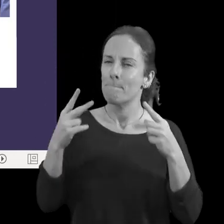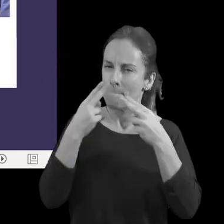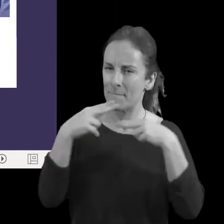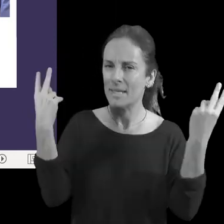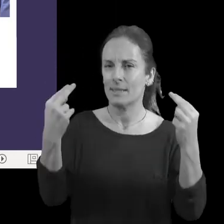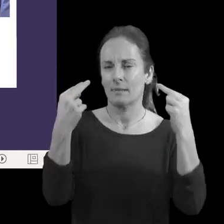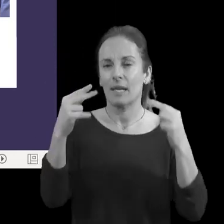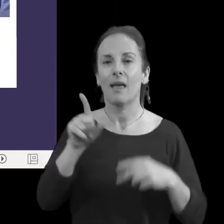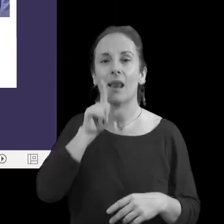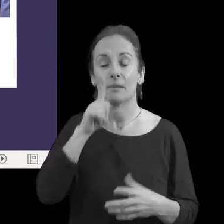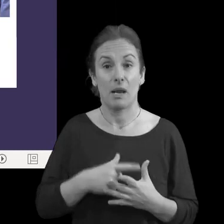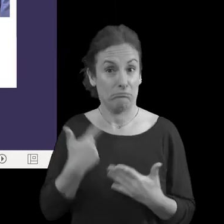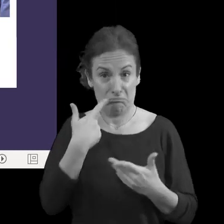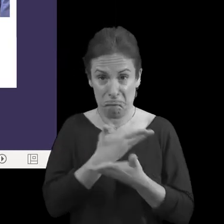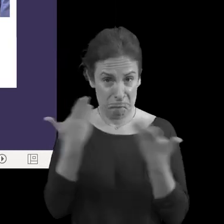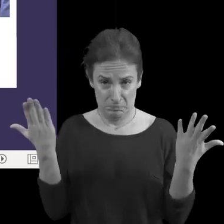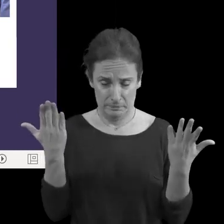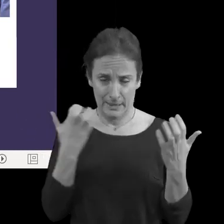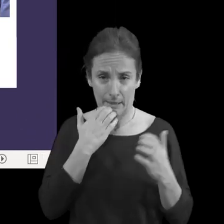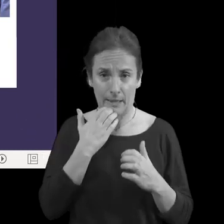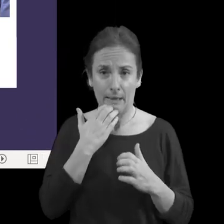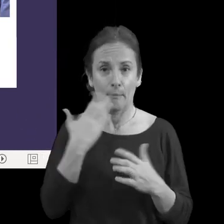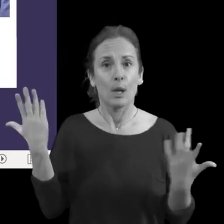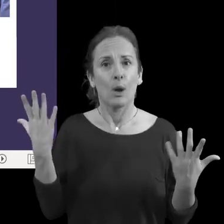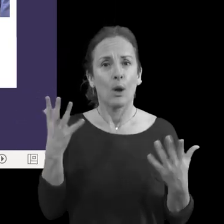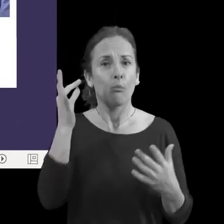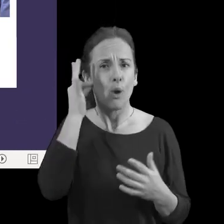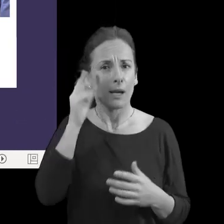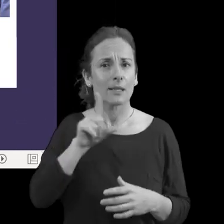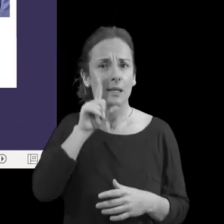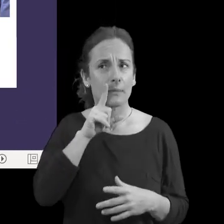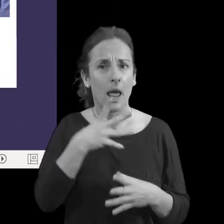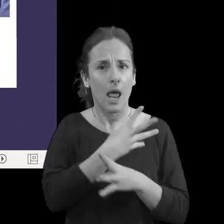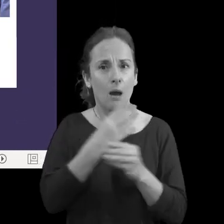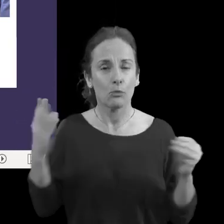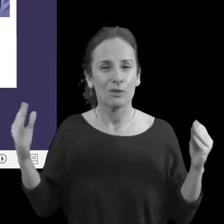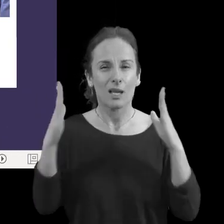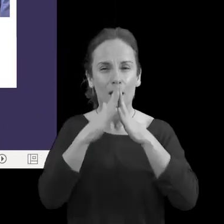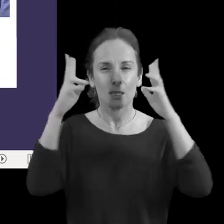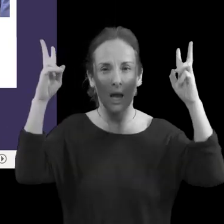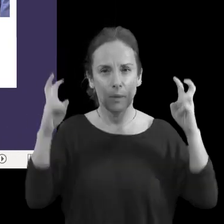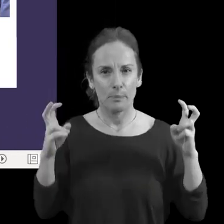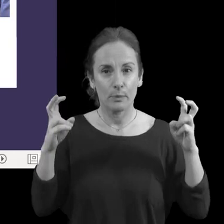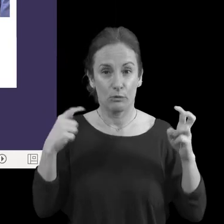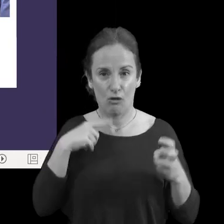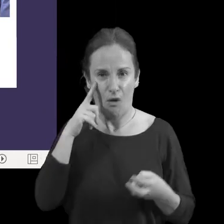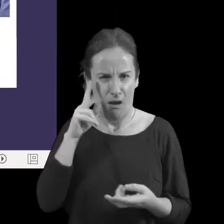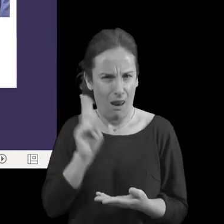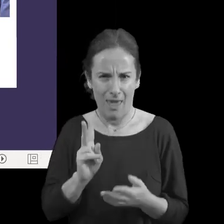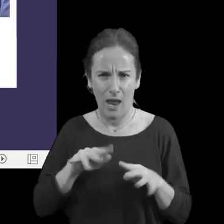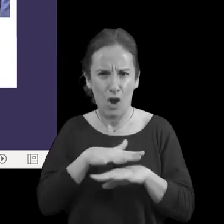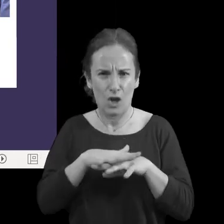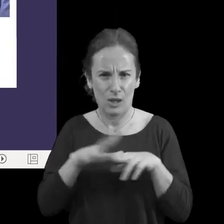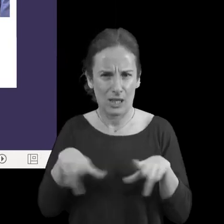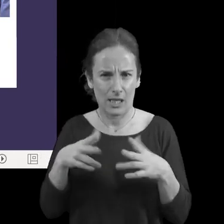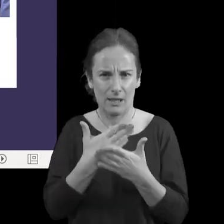Para muchas lesbianas el confinamiento puede suponer, de hecho está suponiendo, ¿no? Yo leo en las redes, hablo con gente conocida,